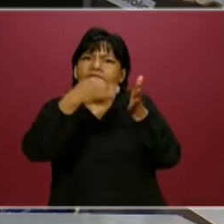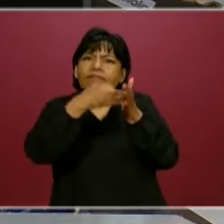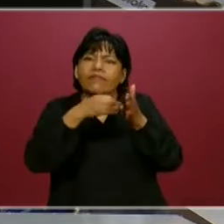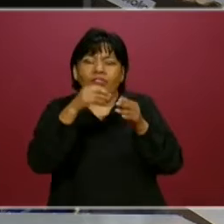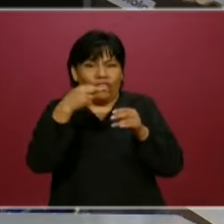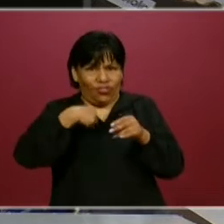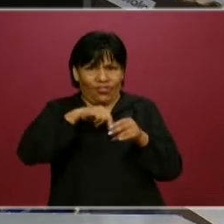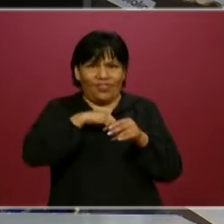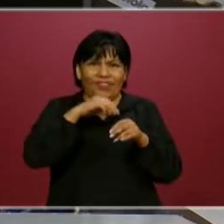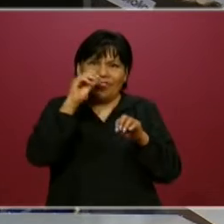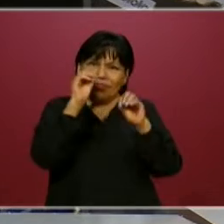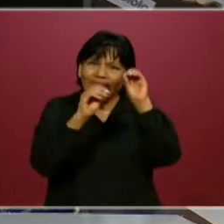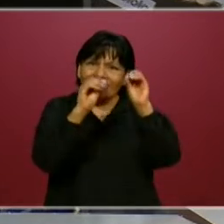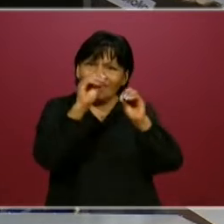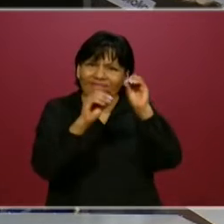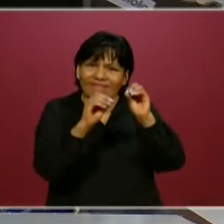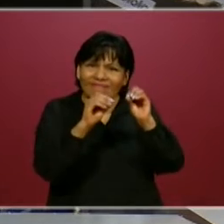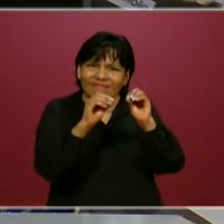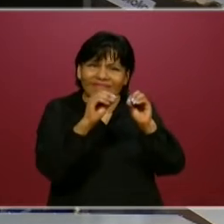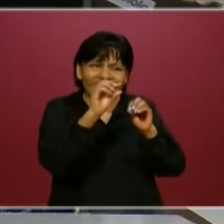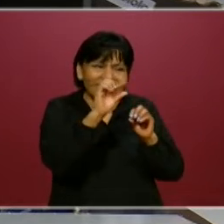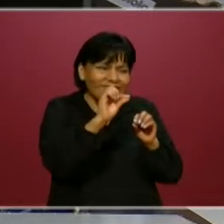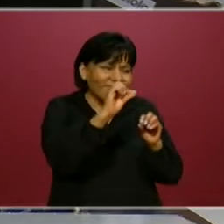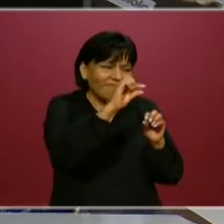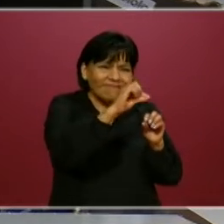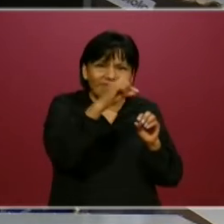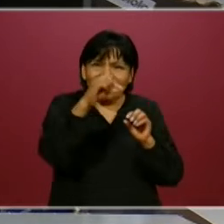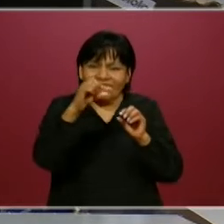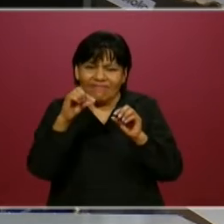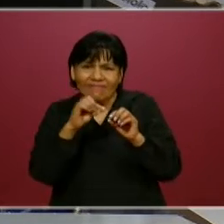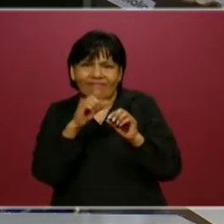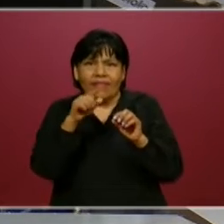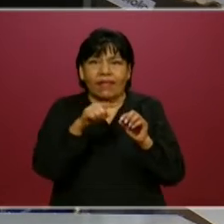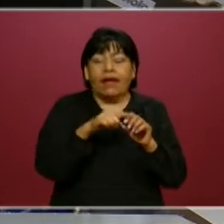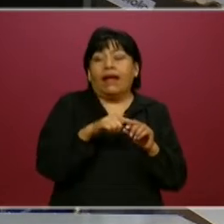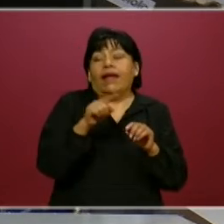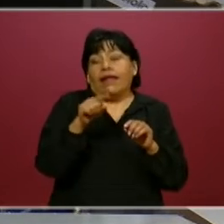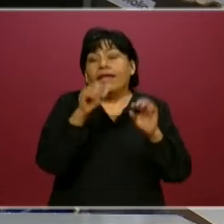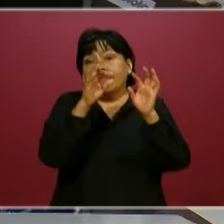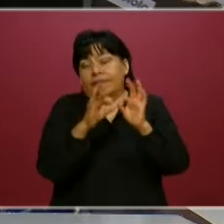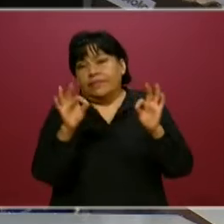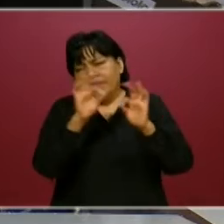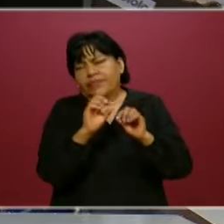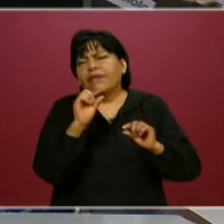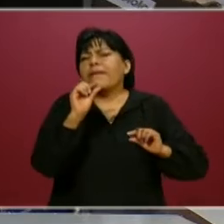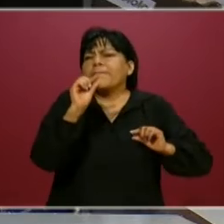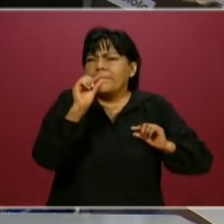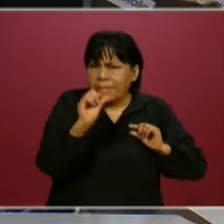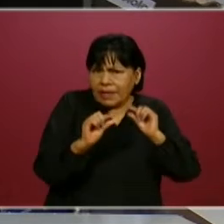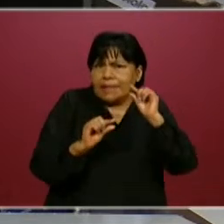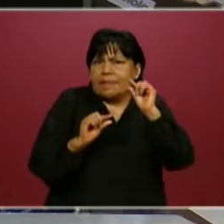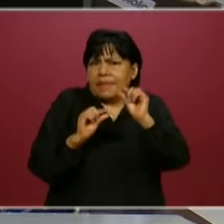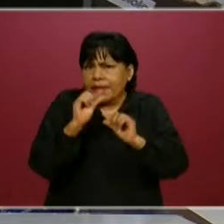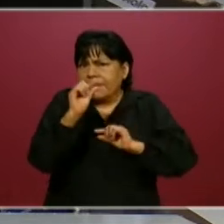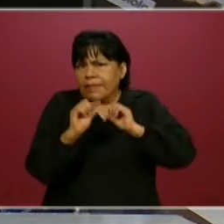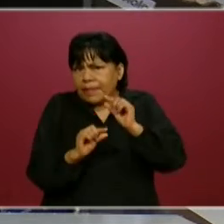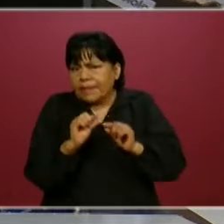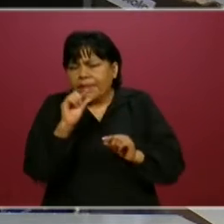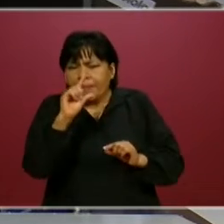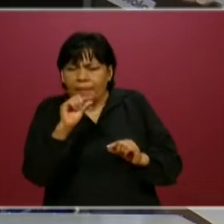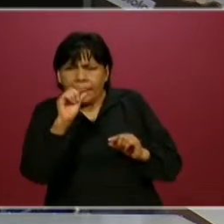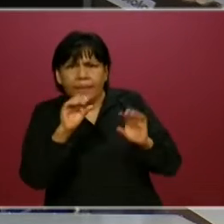no importa si no puedes realizar esta actividad de una es importante que vayan practicando el agarre de tus